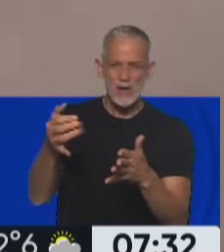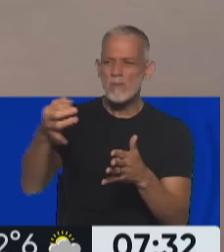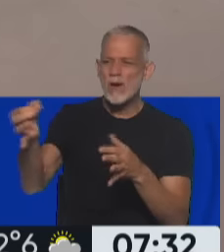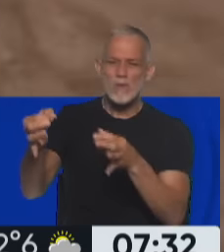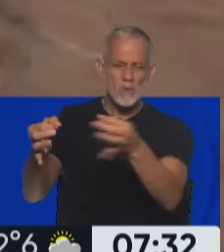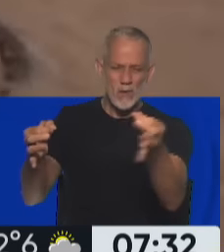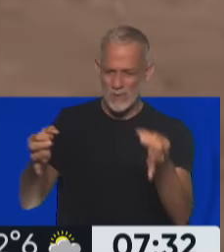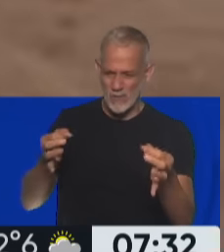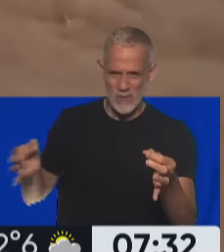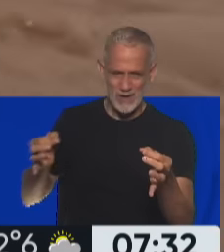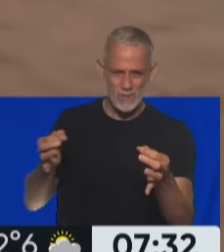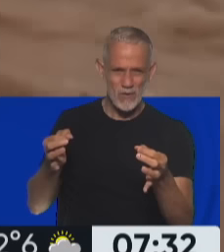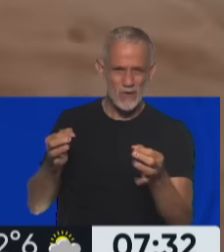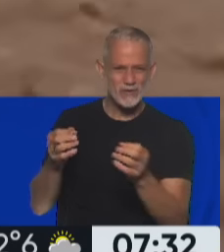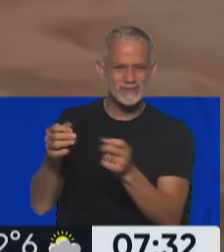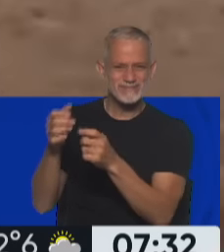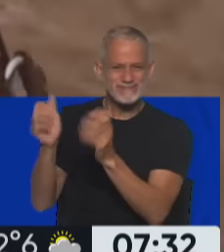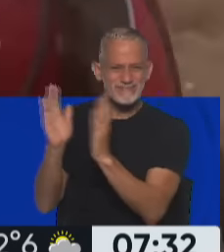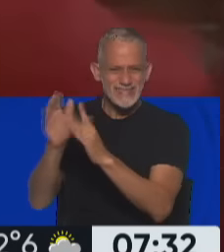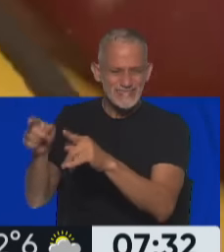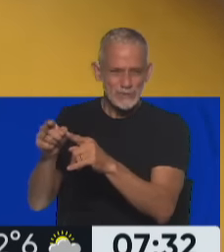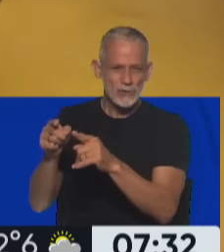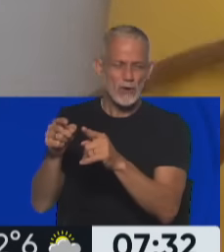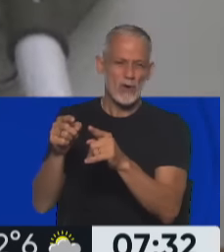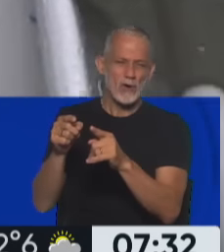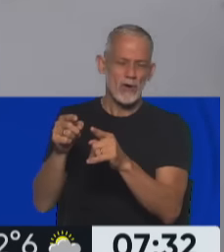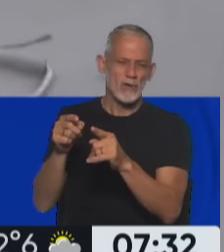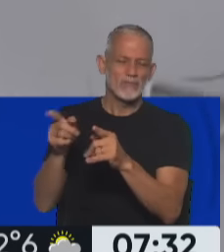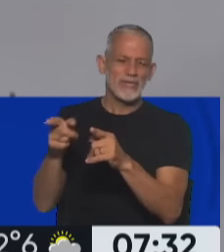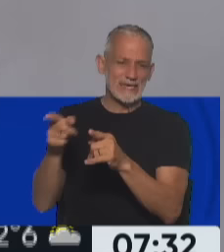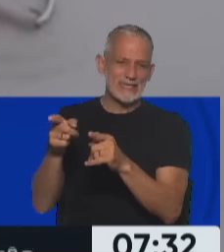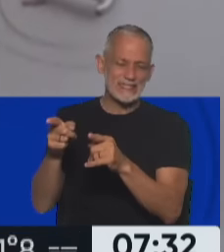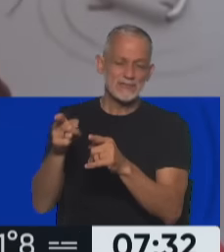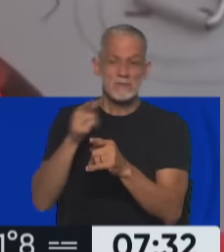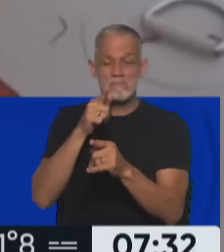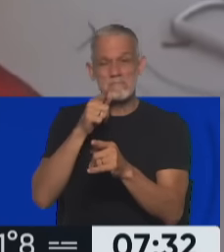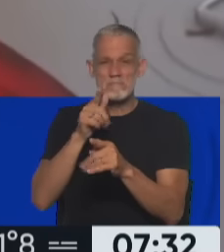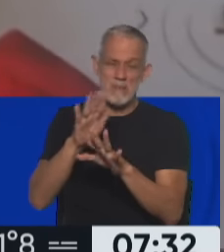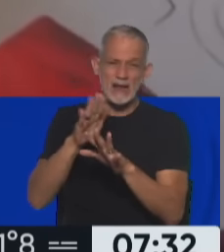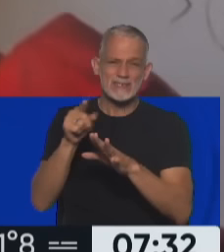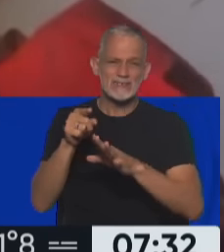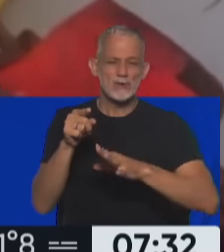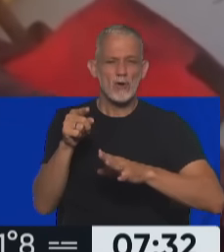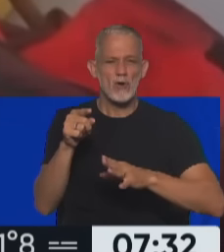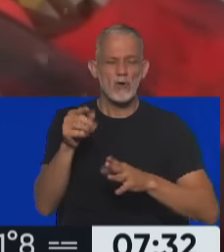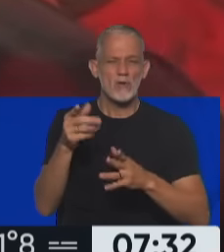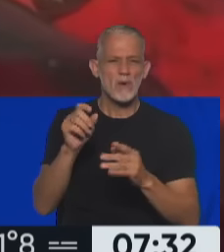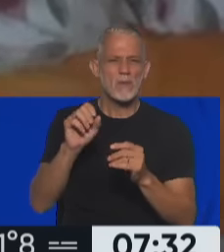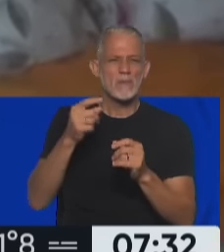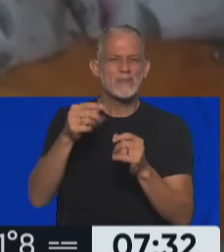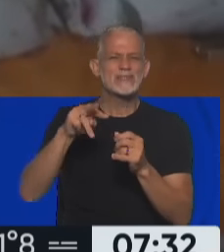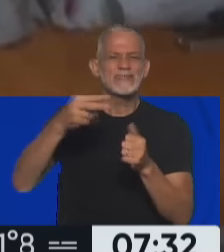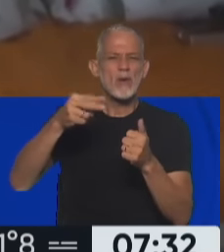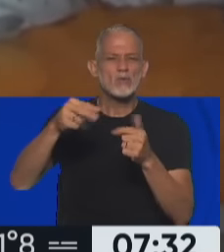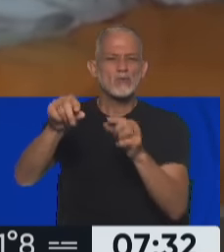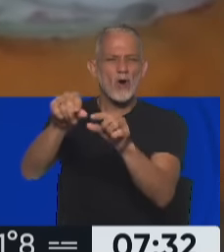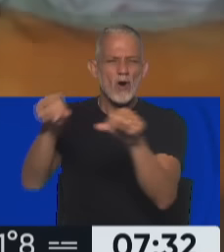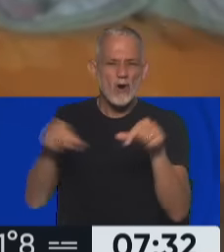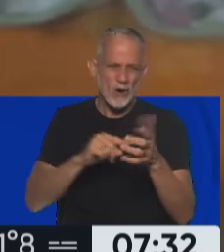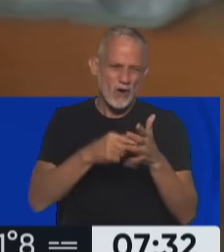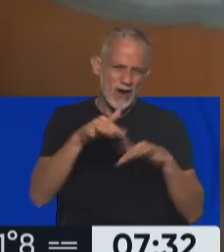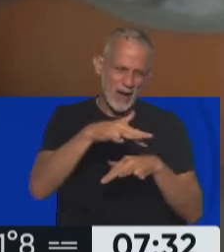una serie de urbanizaciones secundarias que podría ser algo parecido a lo que vendría a ser el primer, segundo cordón